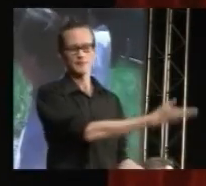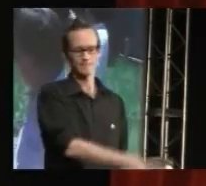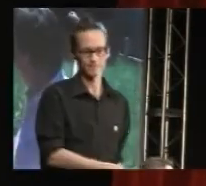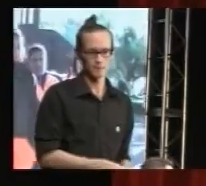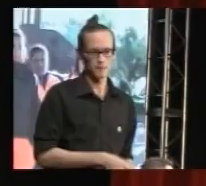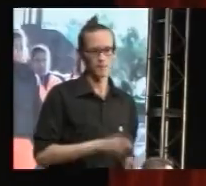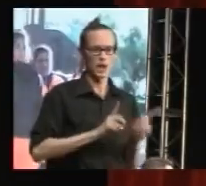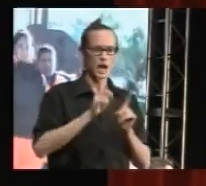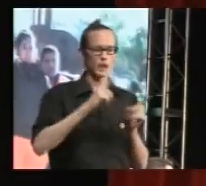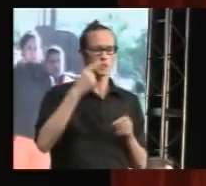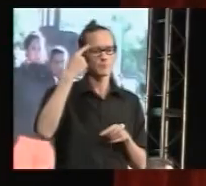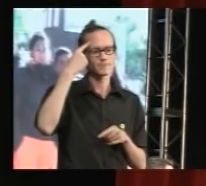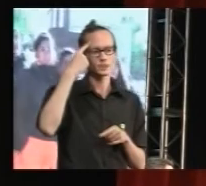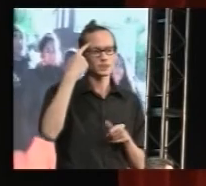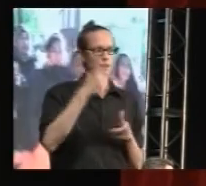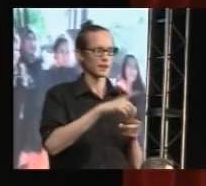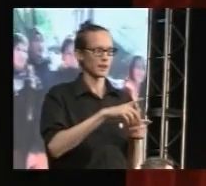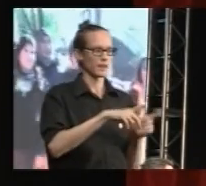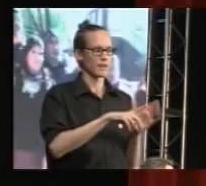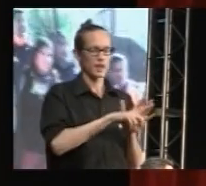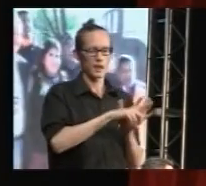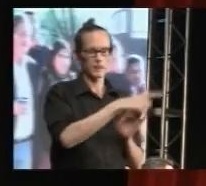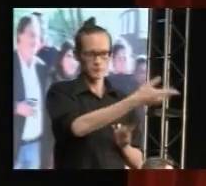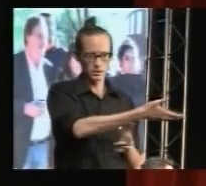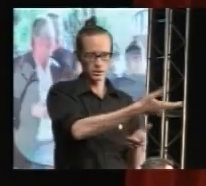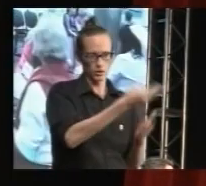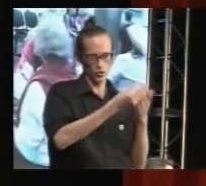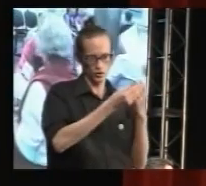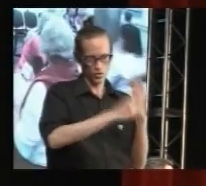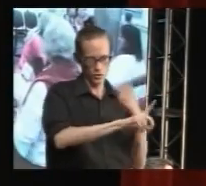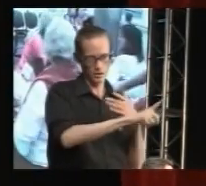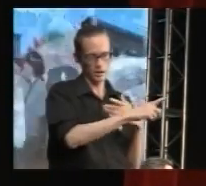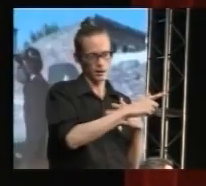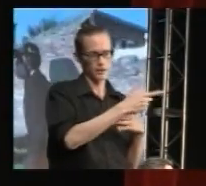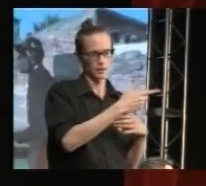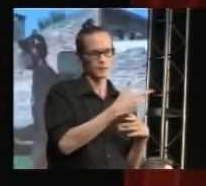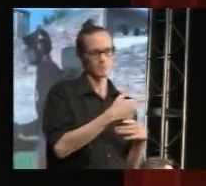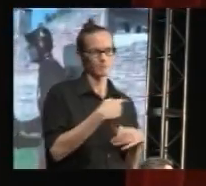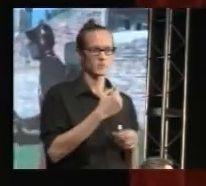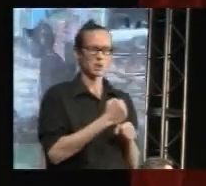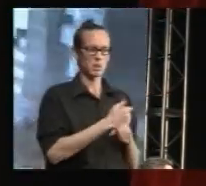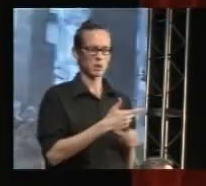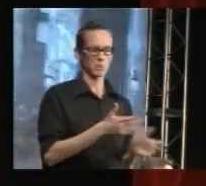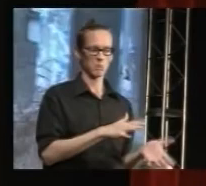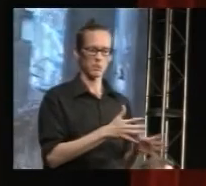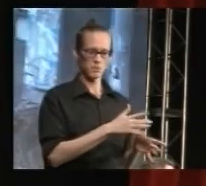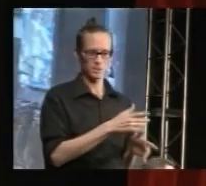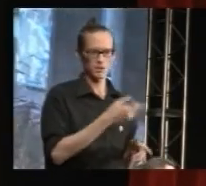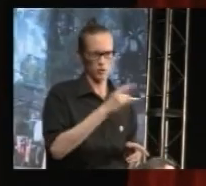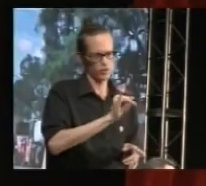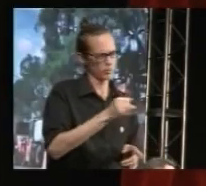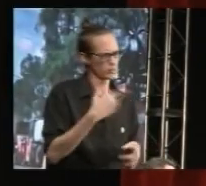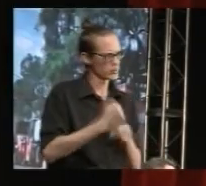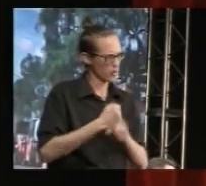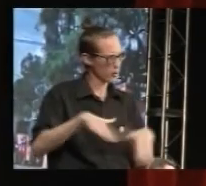la actividad legislativa, pero yo les agradezco y los felicito porque ha sido un trabajo muy grande el legislativo este año, así que